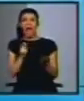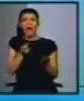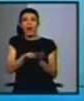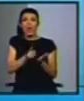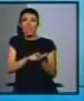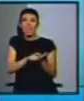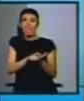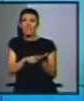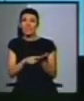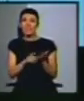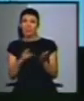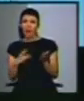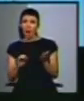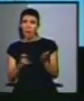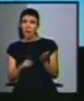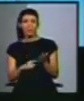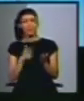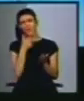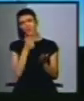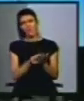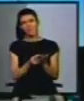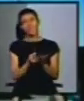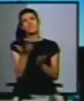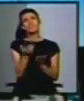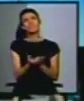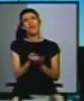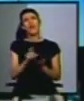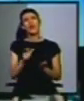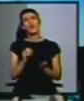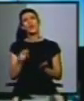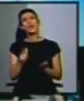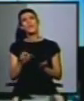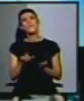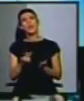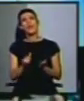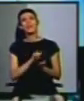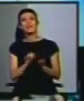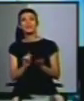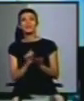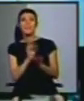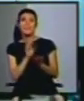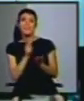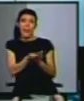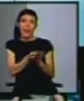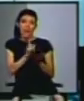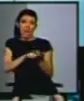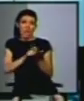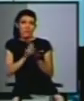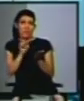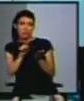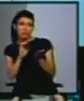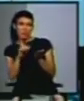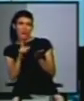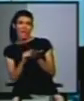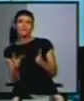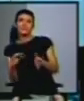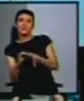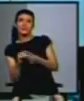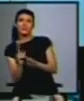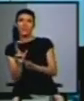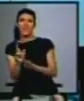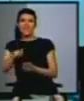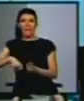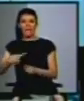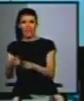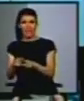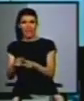Es muy fácil. Descárgala en App Store o Google Play. Luego ingresa en pagoclick.cl y asocia tu tarjeta de crédito. Así, cuando